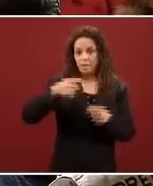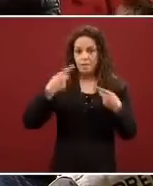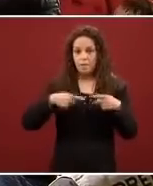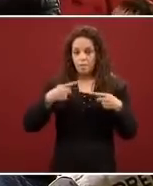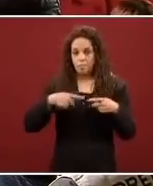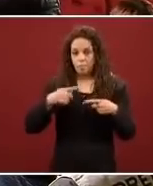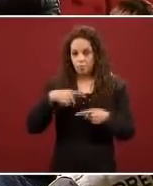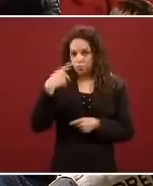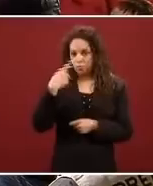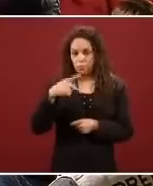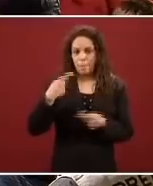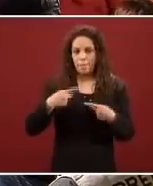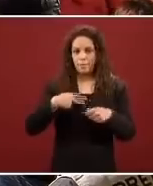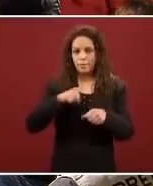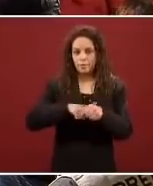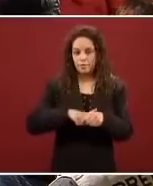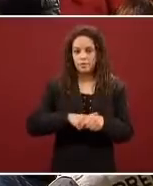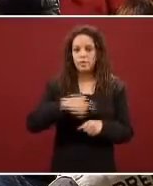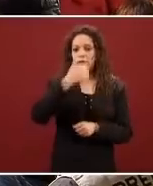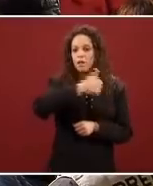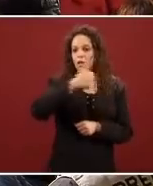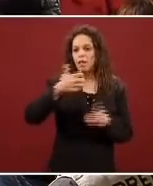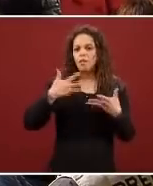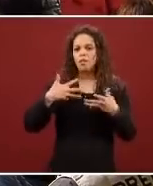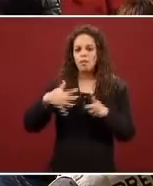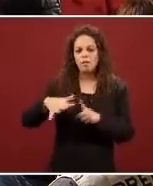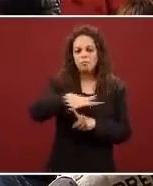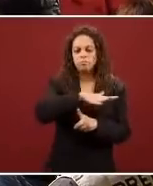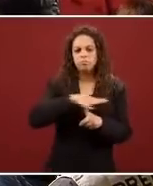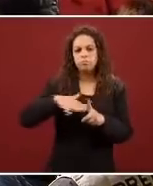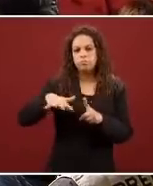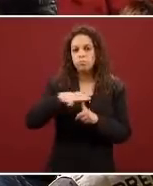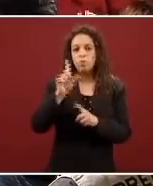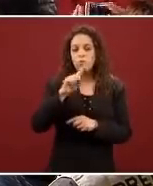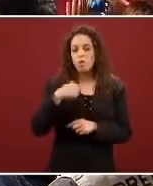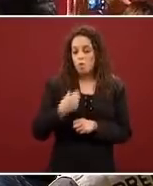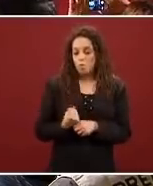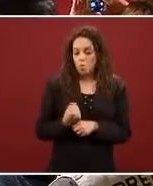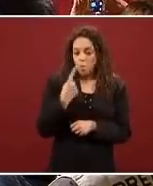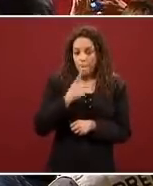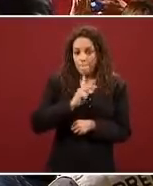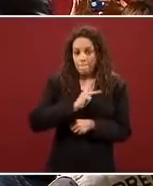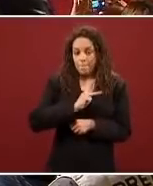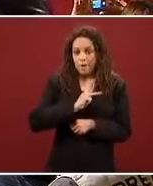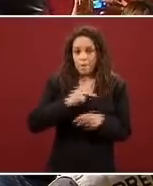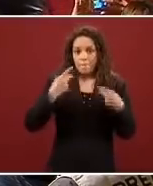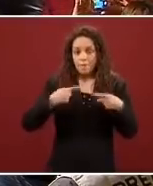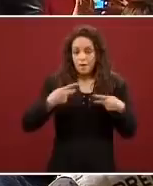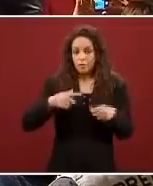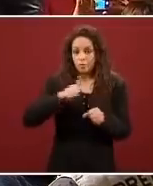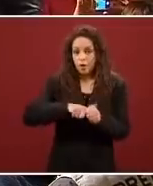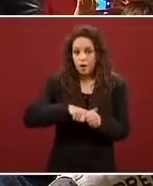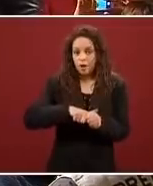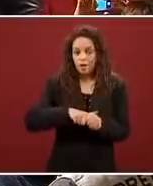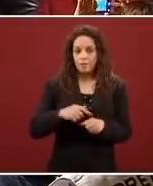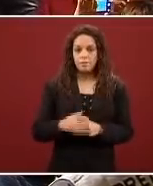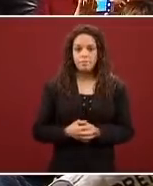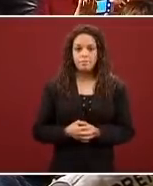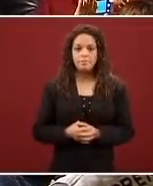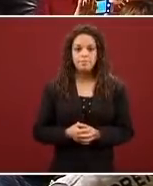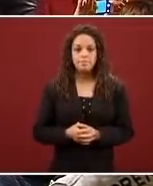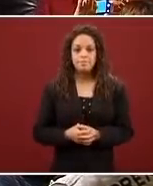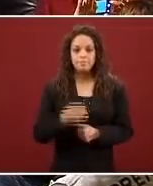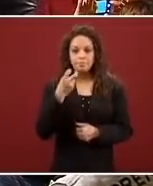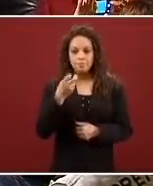que nosotros tenemos en nuestro alrededor, es nosotros, nada más. ¿Sí? El espacio personal es un radio de